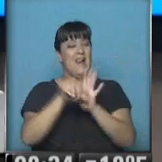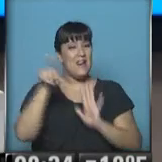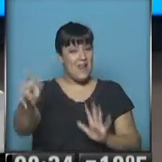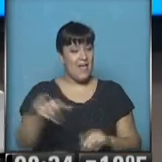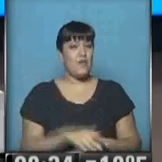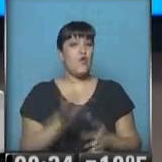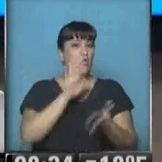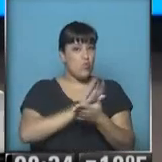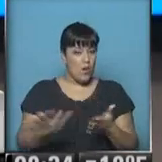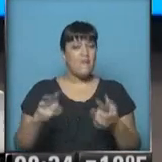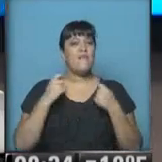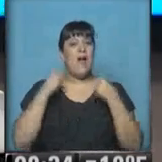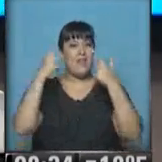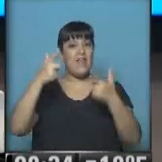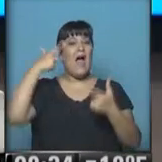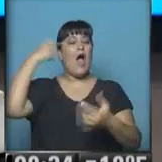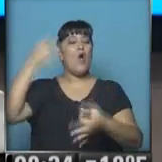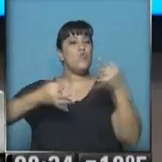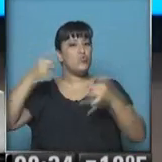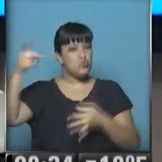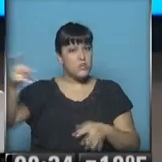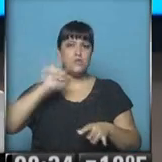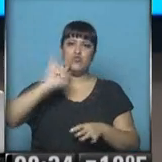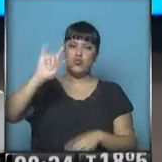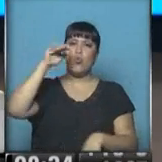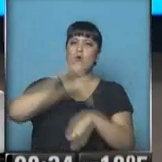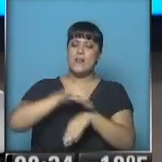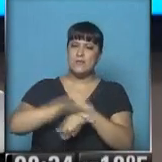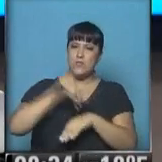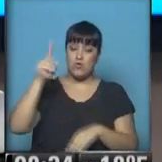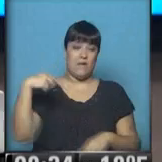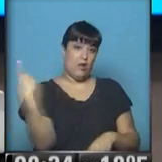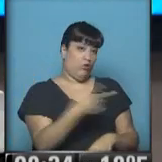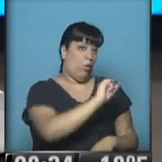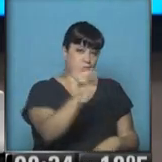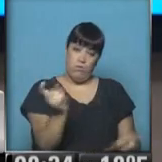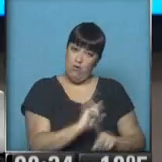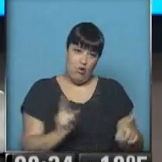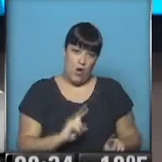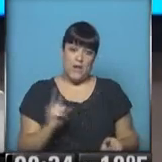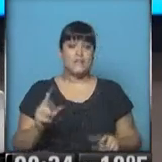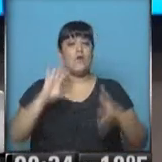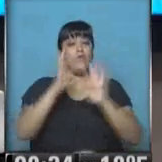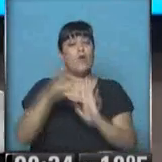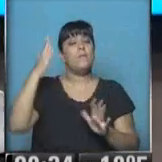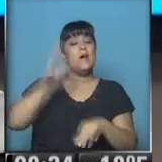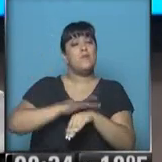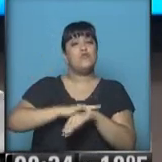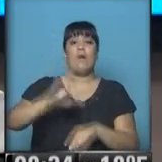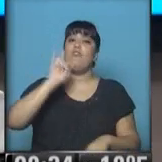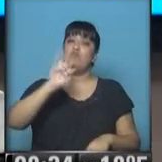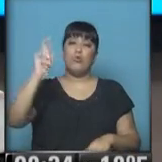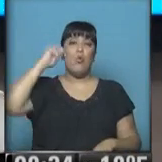justicia entre riana que se hace cargo nos sucede en todos lados del accionar eh de la justicia en